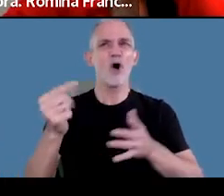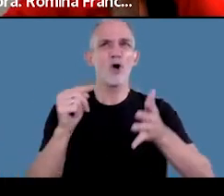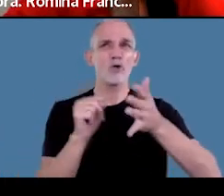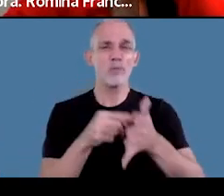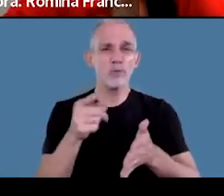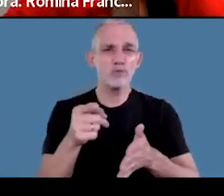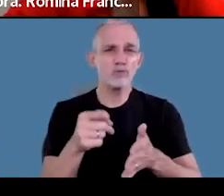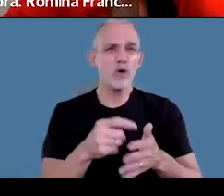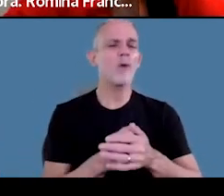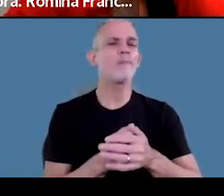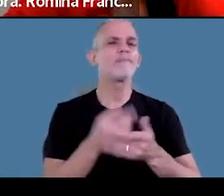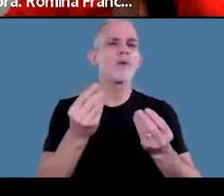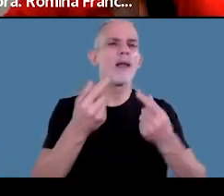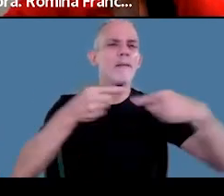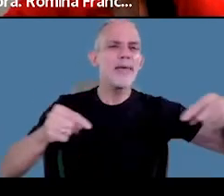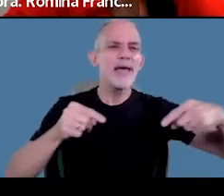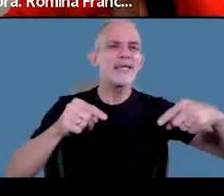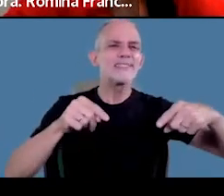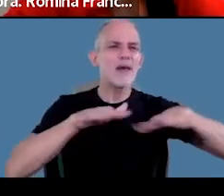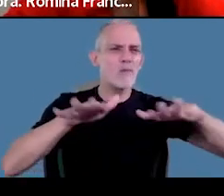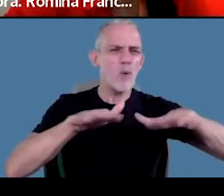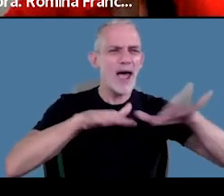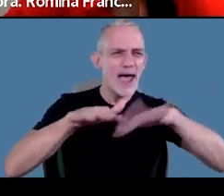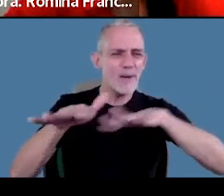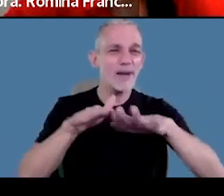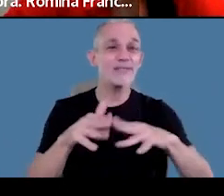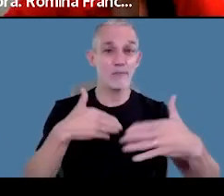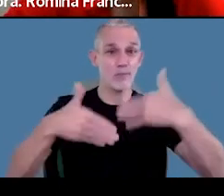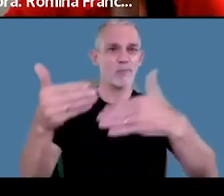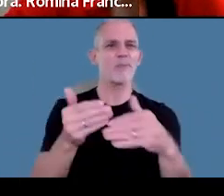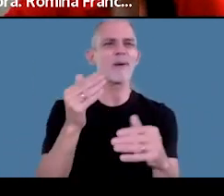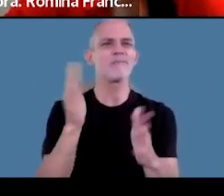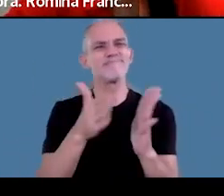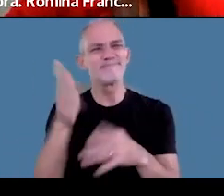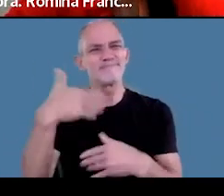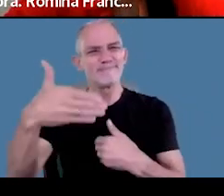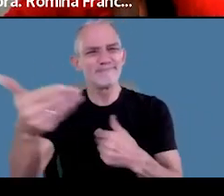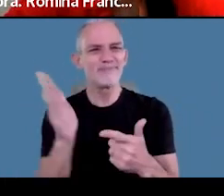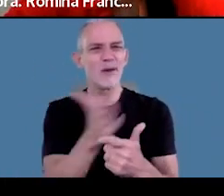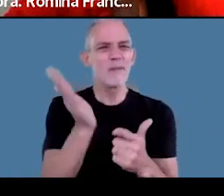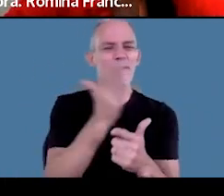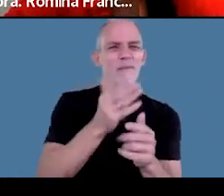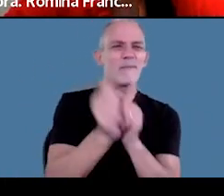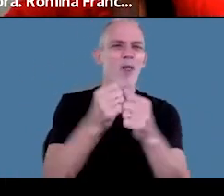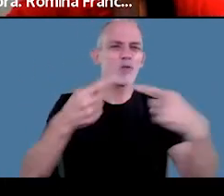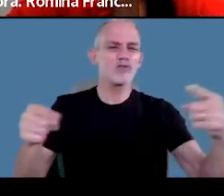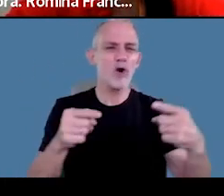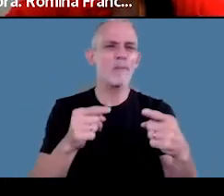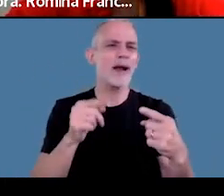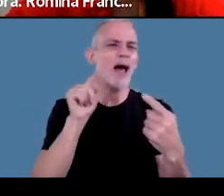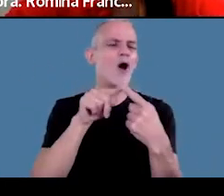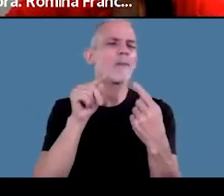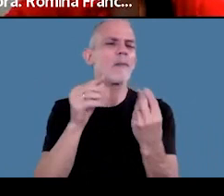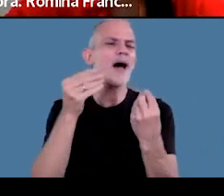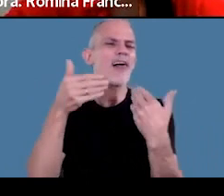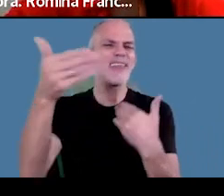Otro ítem son los bienes muebles en curso de elaboración con destino activo fijo, son bienes de